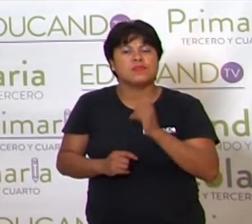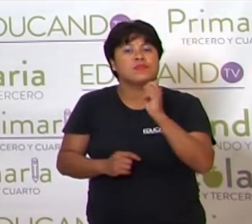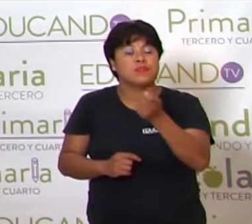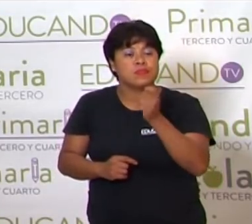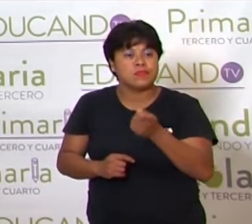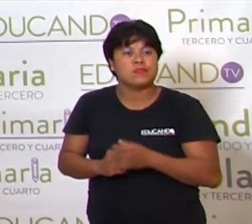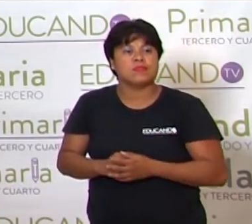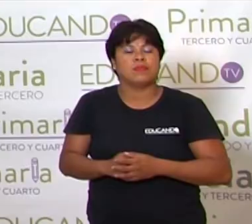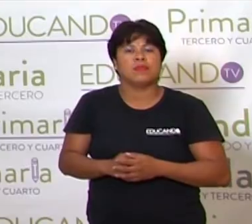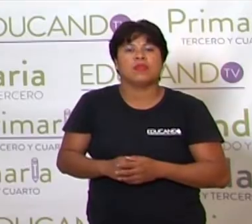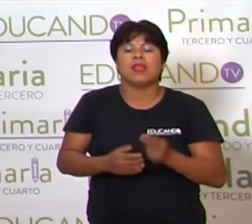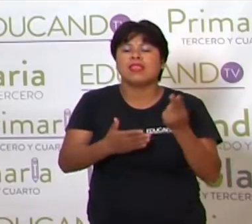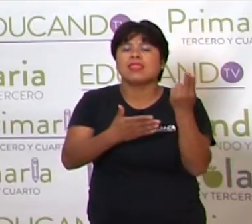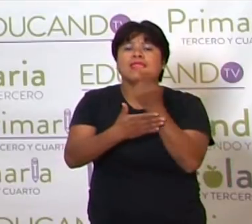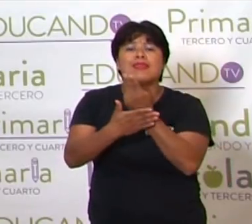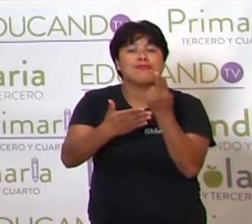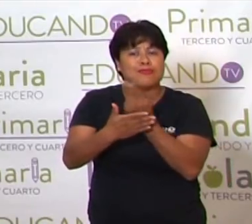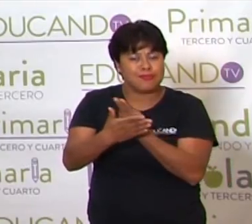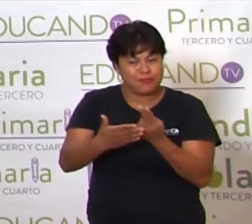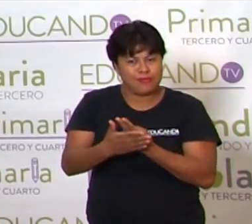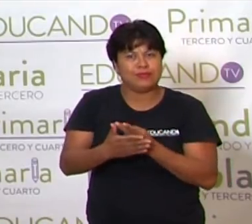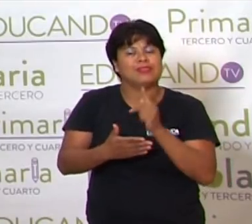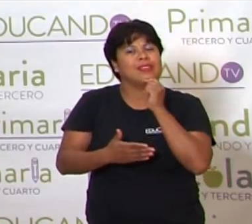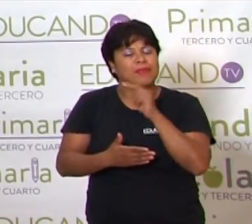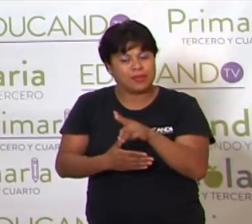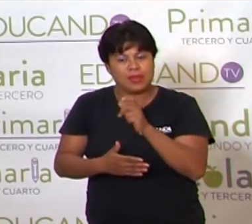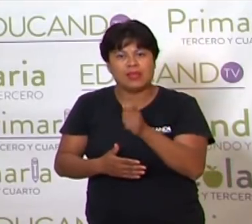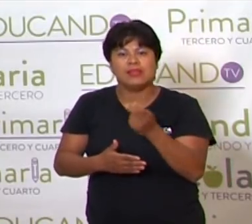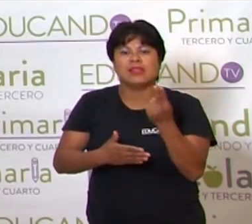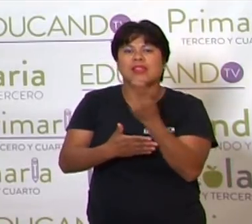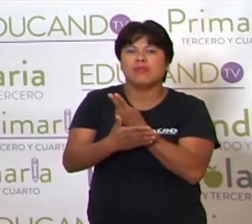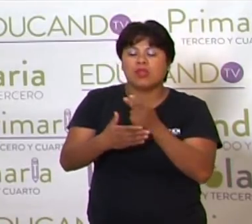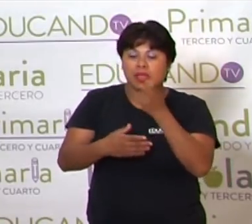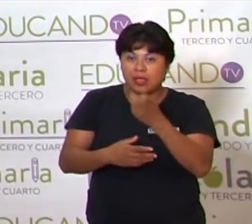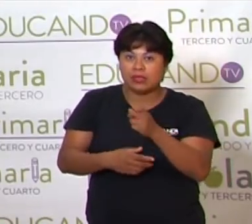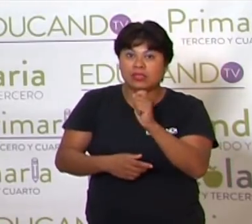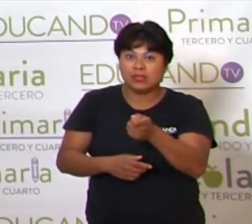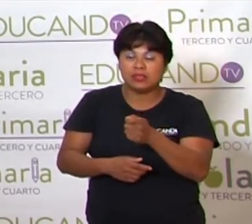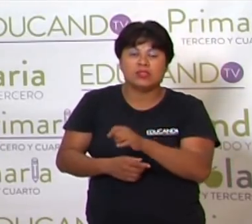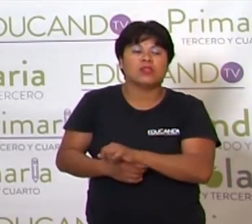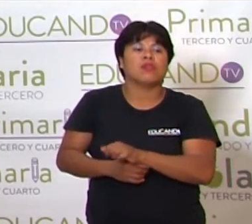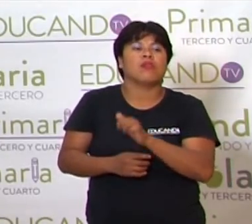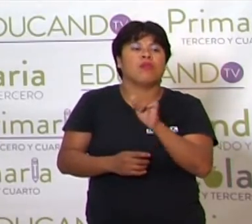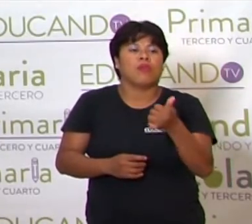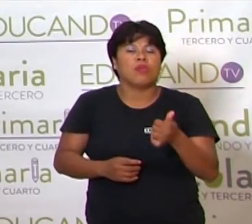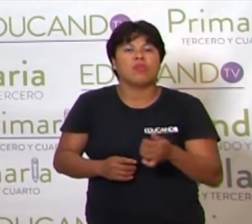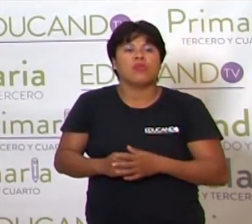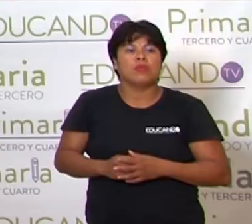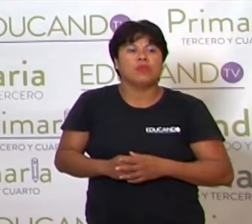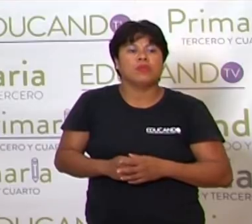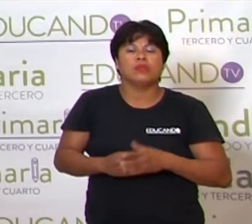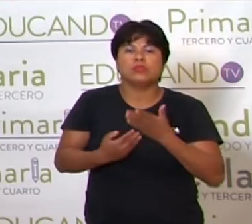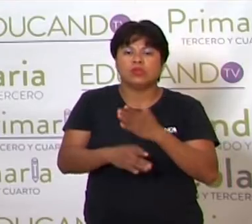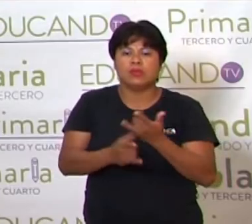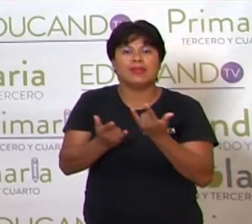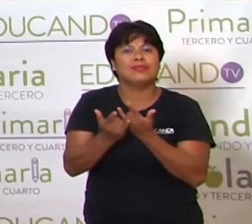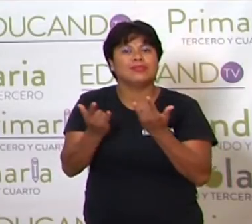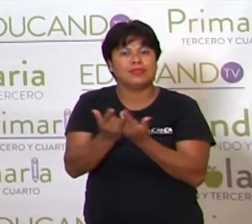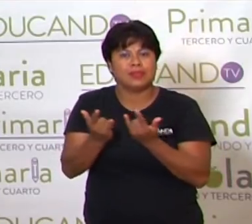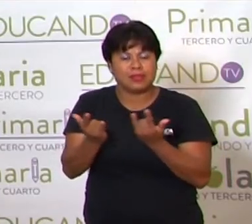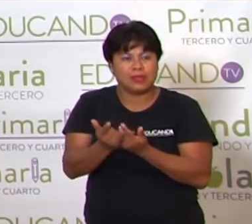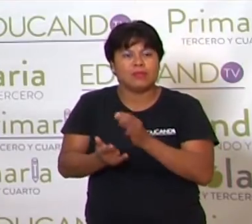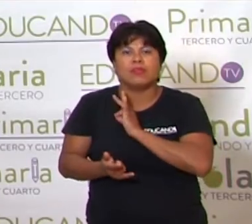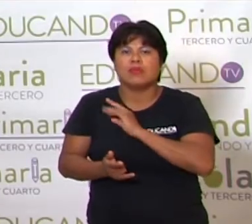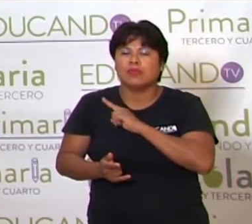los dibujos. El dibujo es otro elemento de la historieta y lo podemos